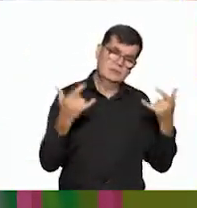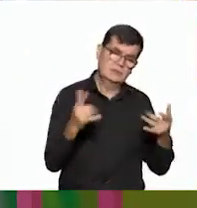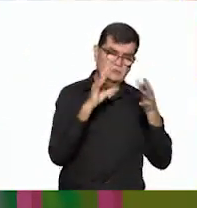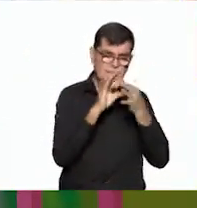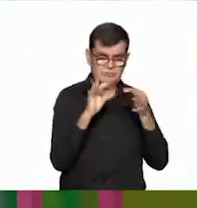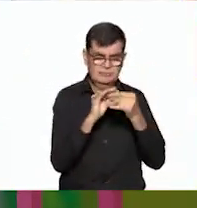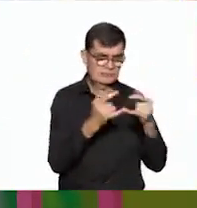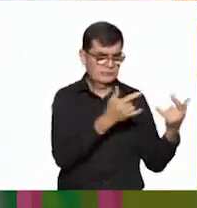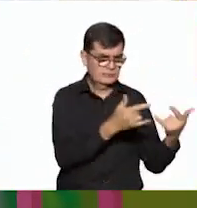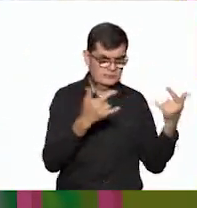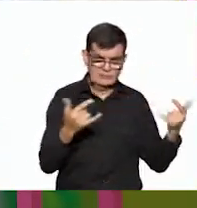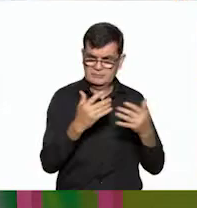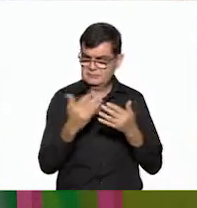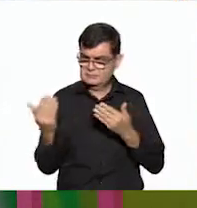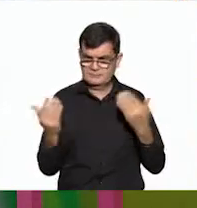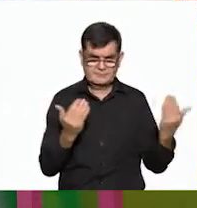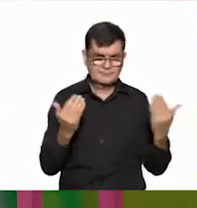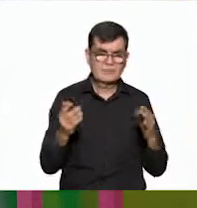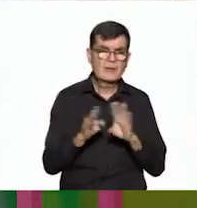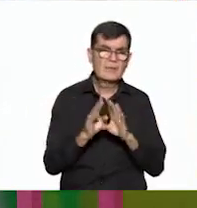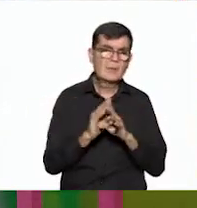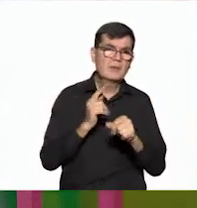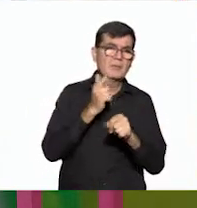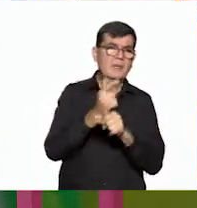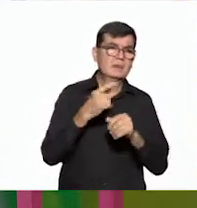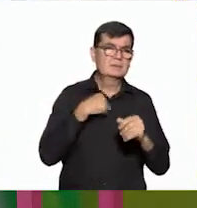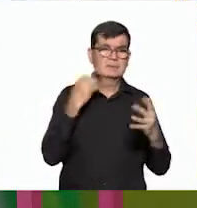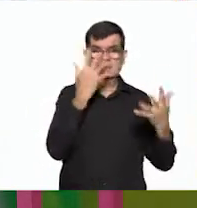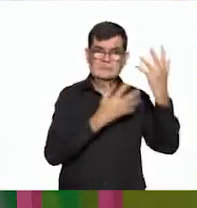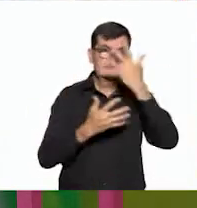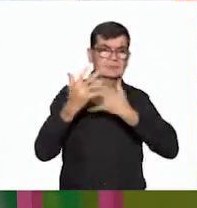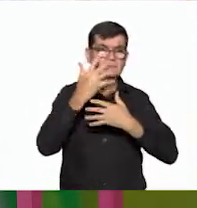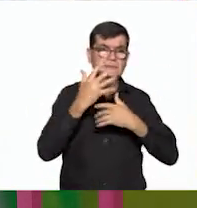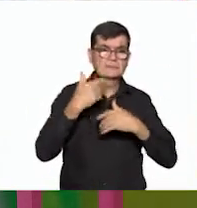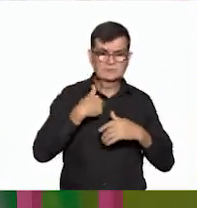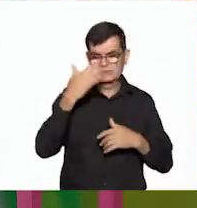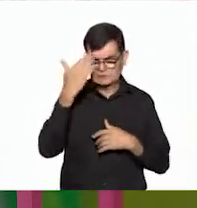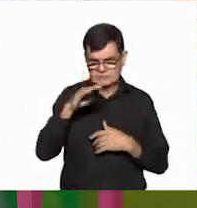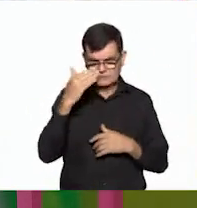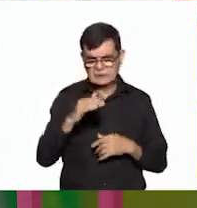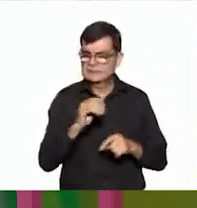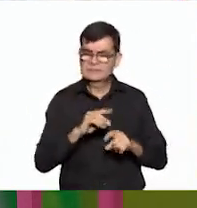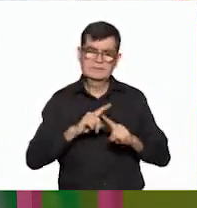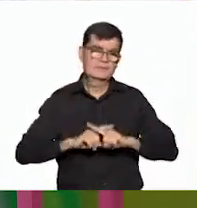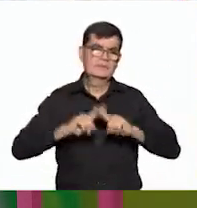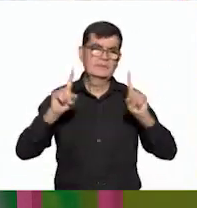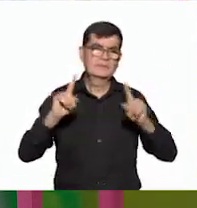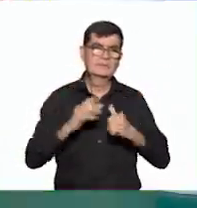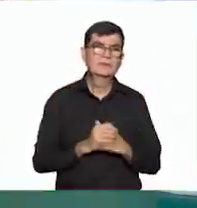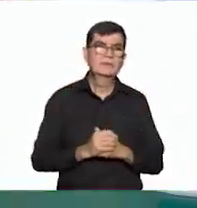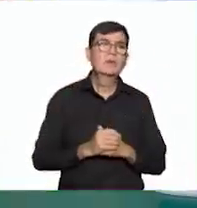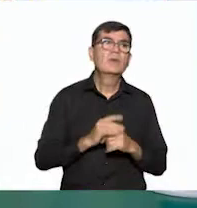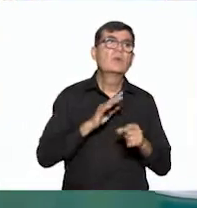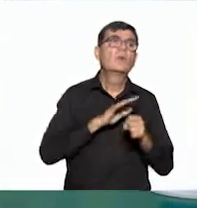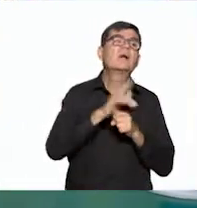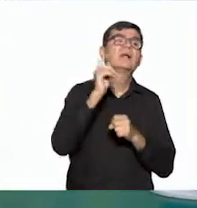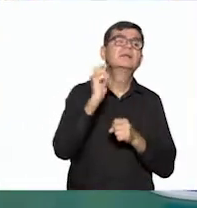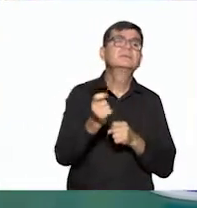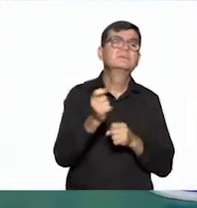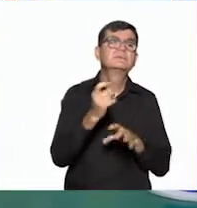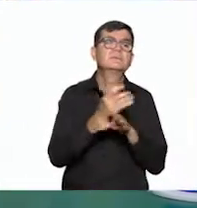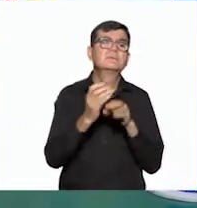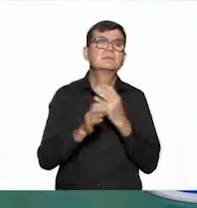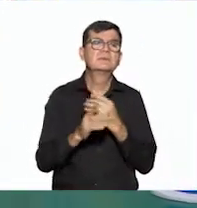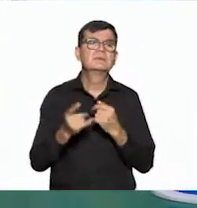historia, a lo mejor sería muy fácil confundirlos, pero ya sabemos que no, que son muy diferentes. ¿Cuáles son los que acabamos de